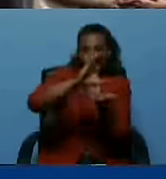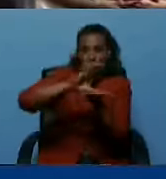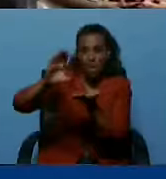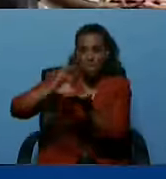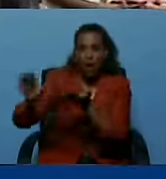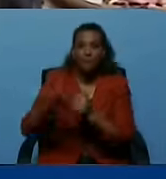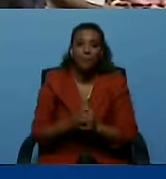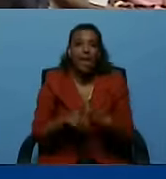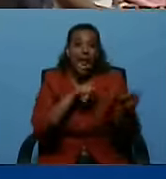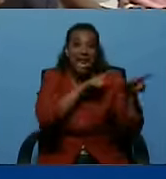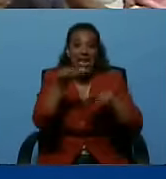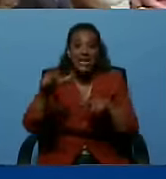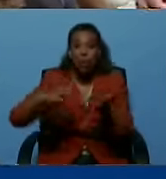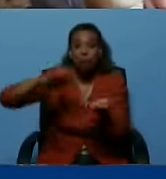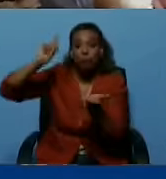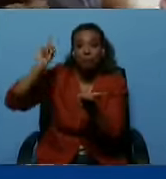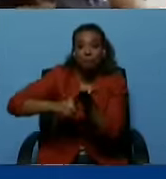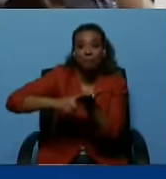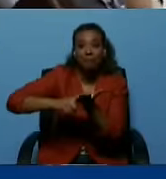Aquí tengo el botón.